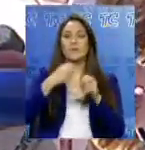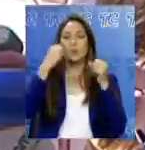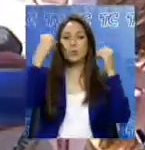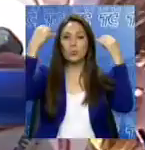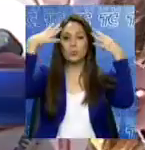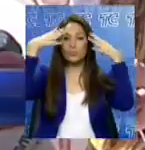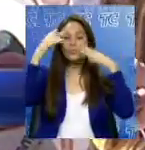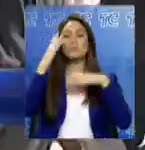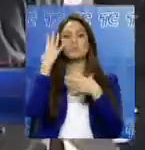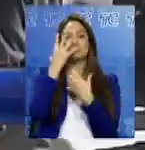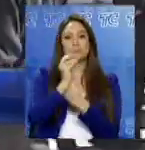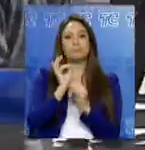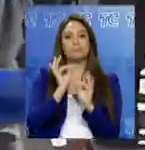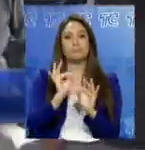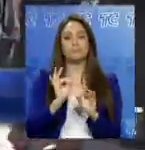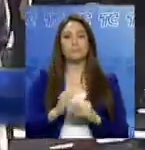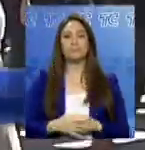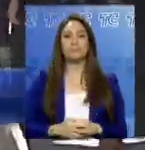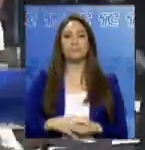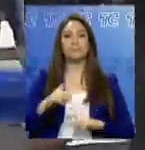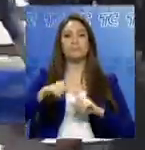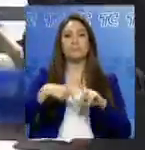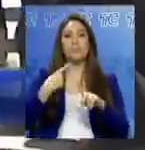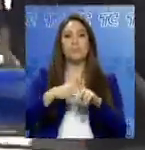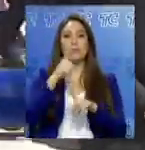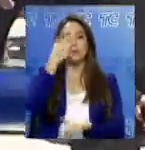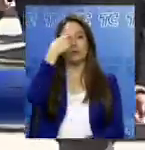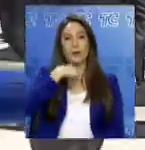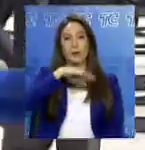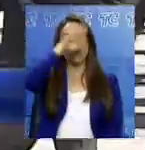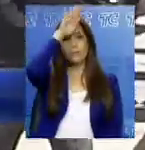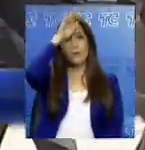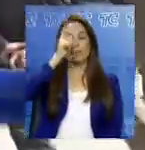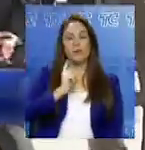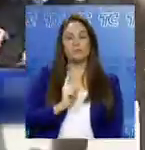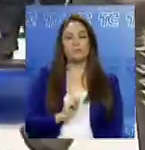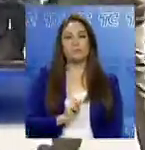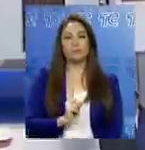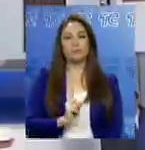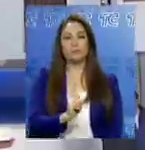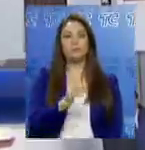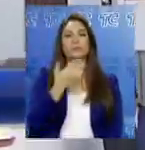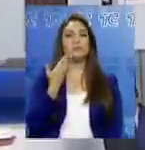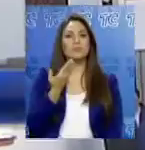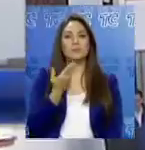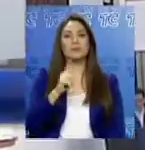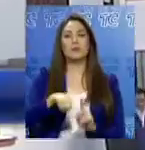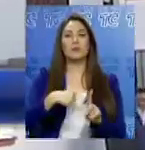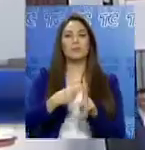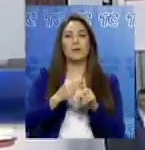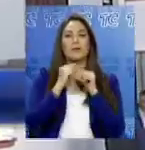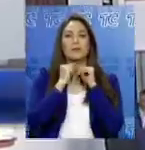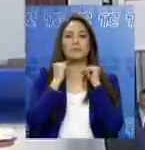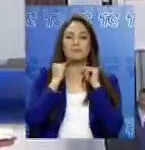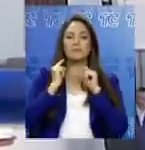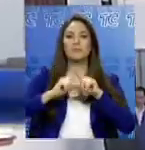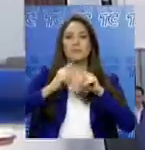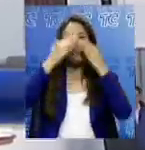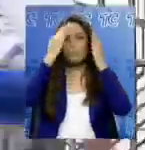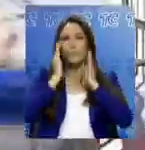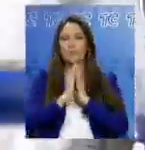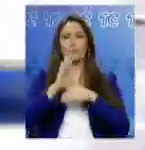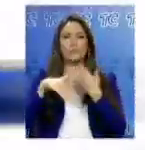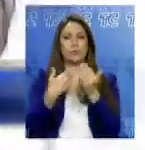iluminación ornamental. Los accesos por donde llegará el Santo Padre en el Papa Móvil, así como los sacerdotes y religiosas, están